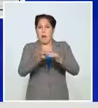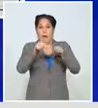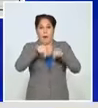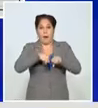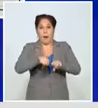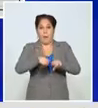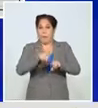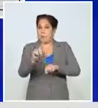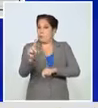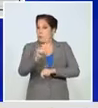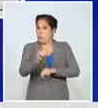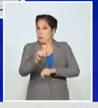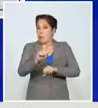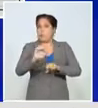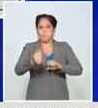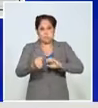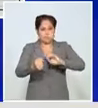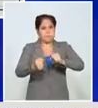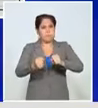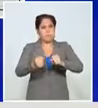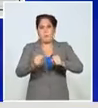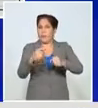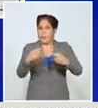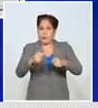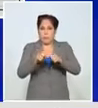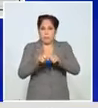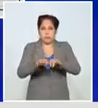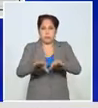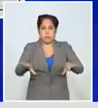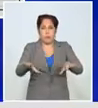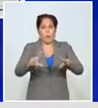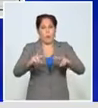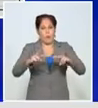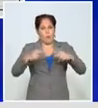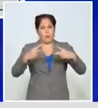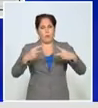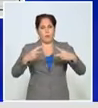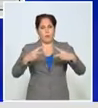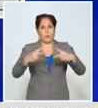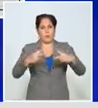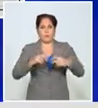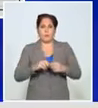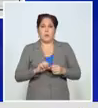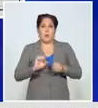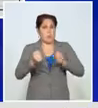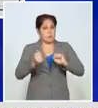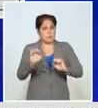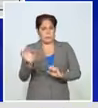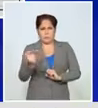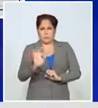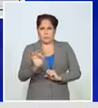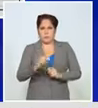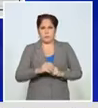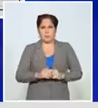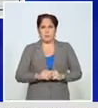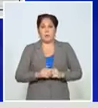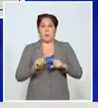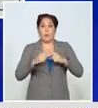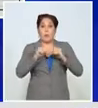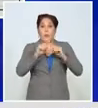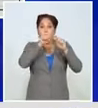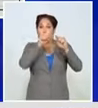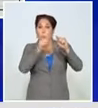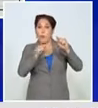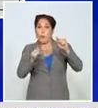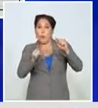ha tenido un medio incremento que no permite que la curva realmente